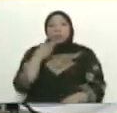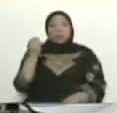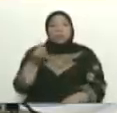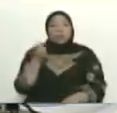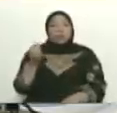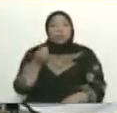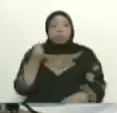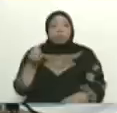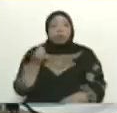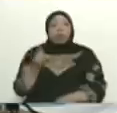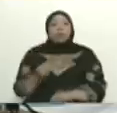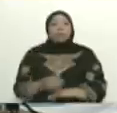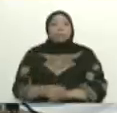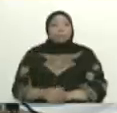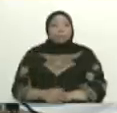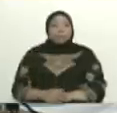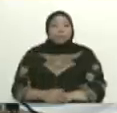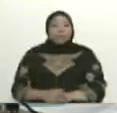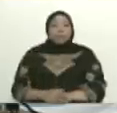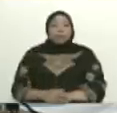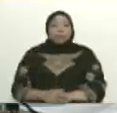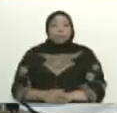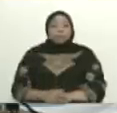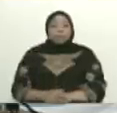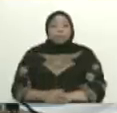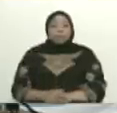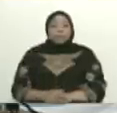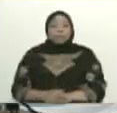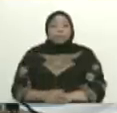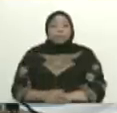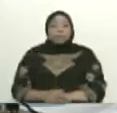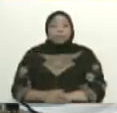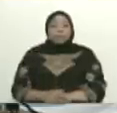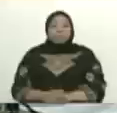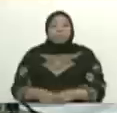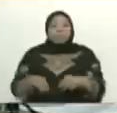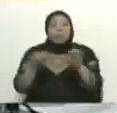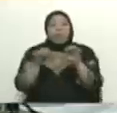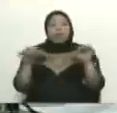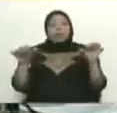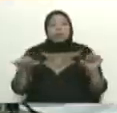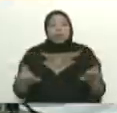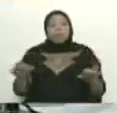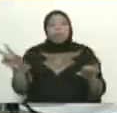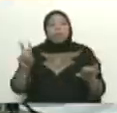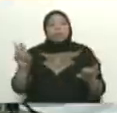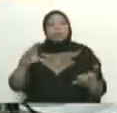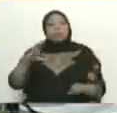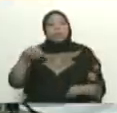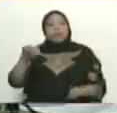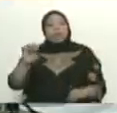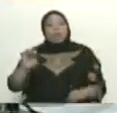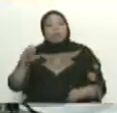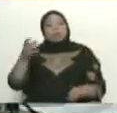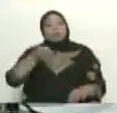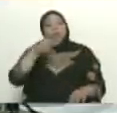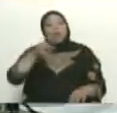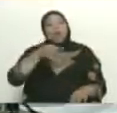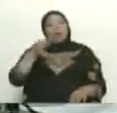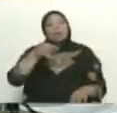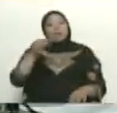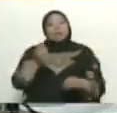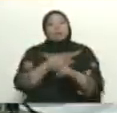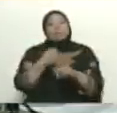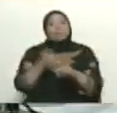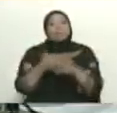muchos jóvenes podrían decir que el sistema electoral venezolano siempre fue así, de